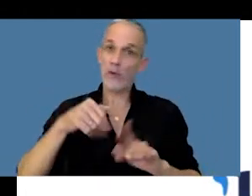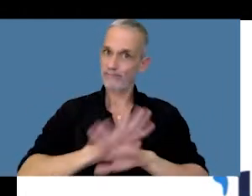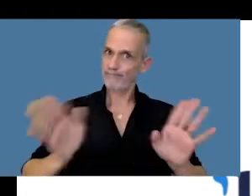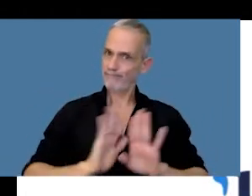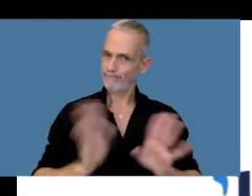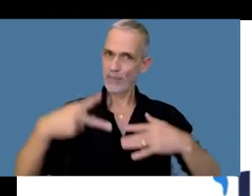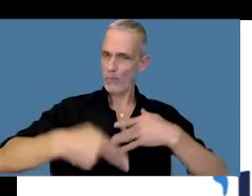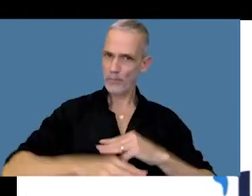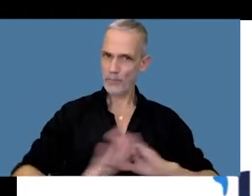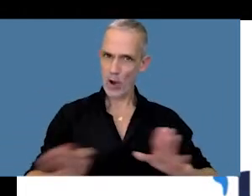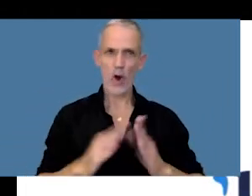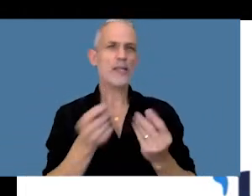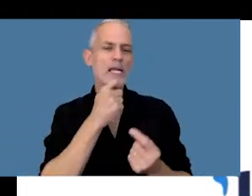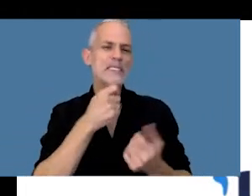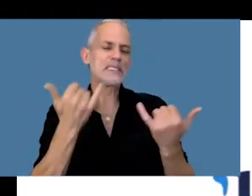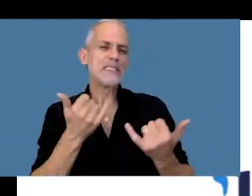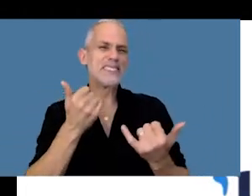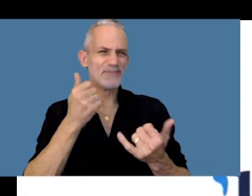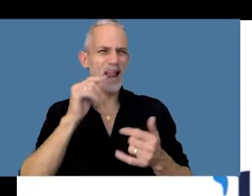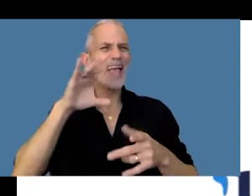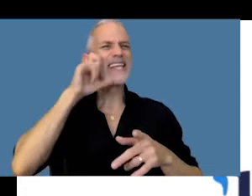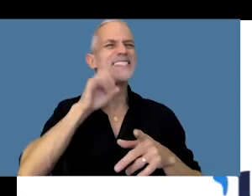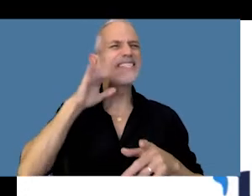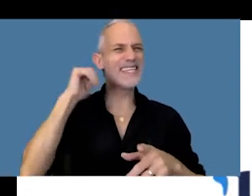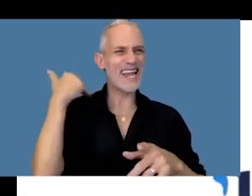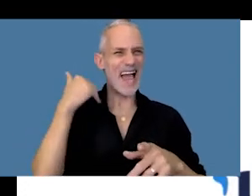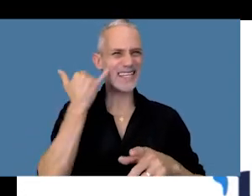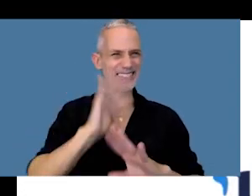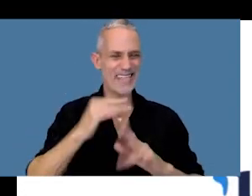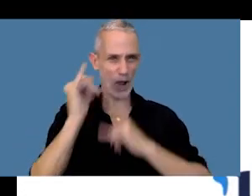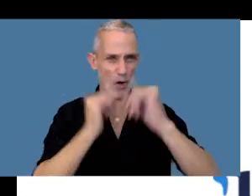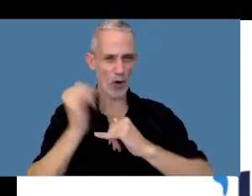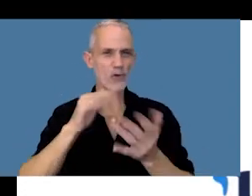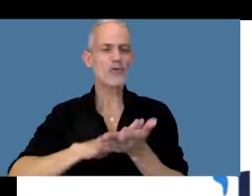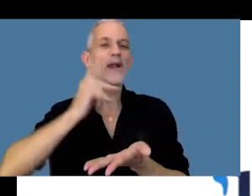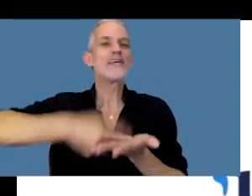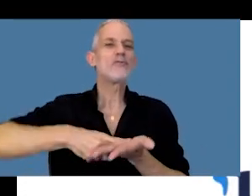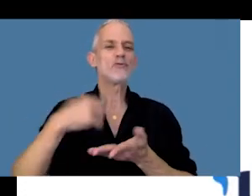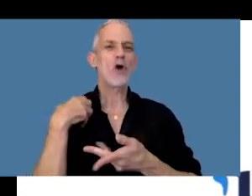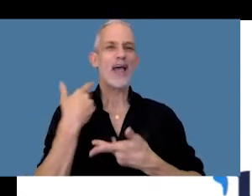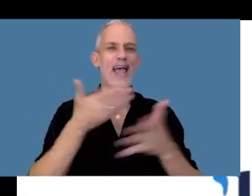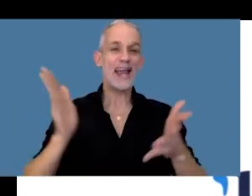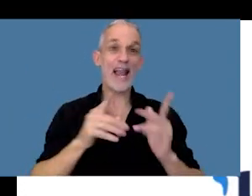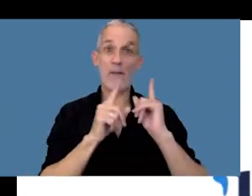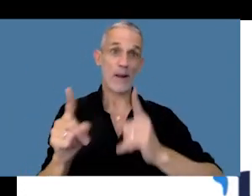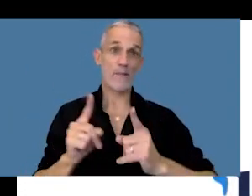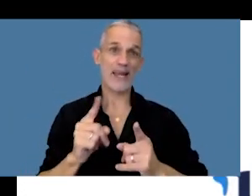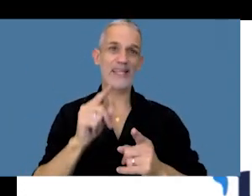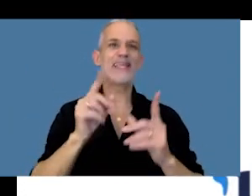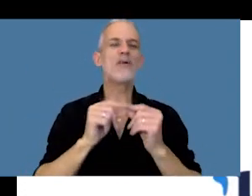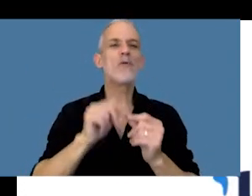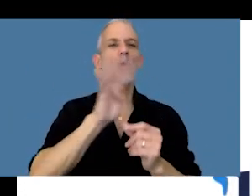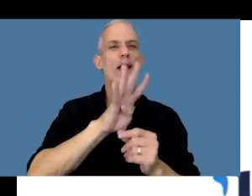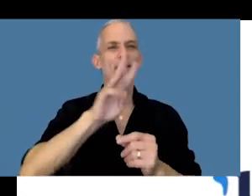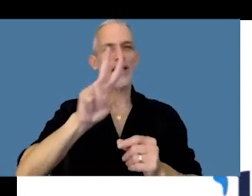sigue vigente. Cristina lo comentó también en su exposición, el tema de la Resolución General Permanente, la